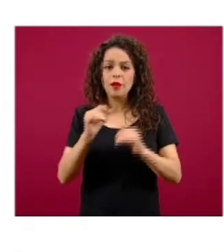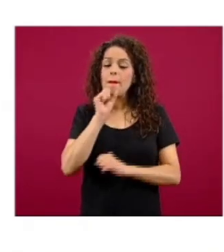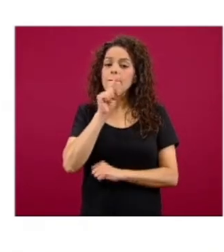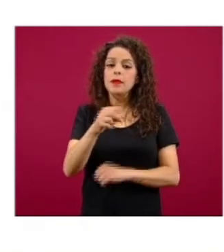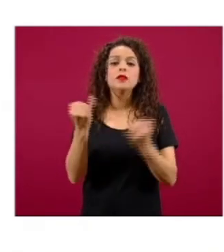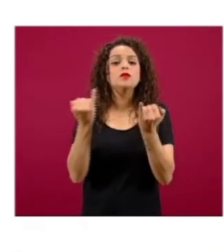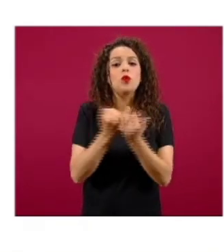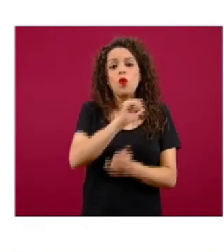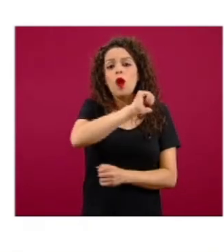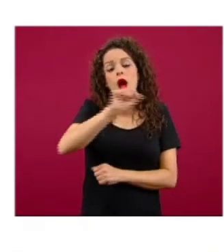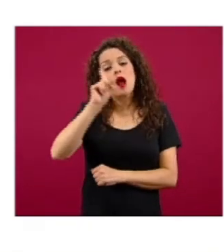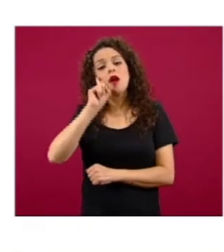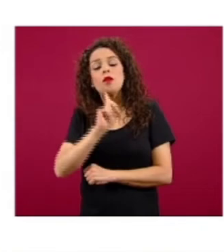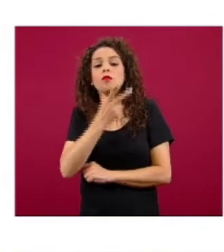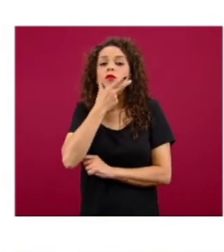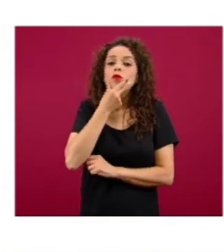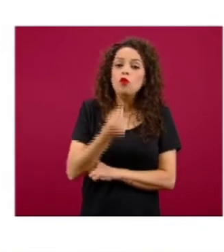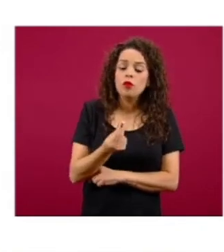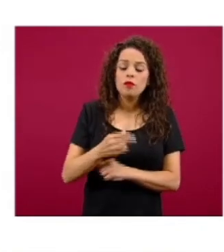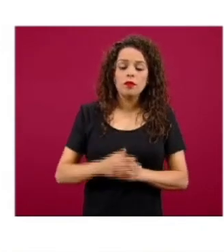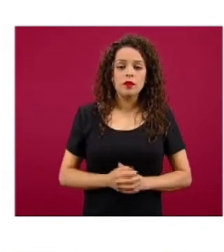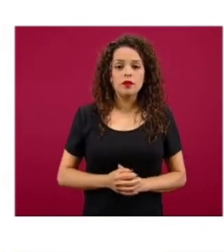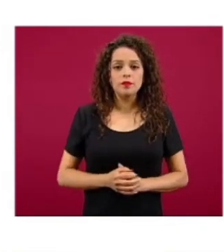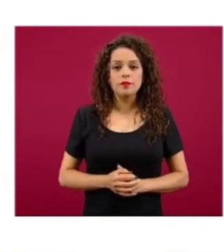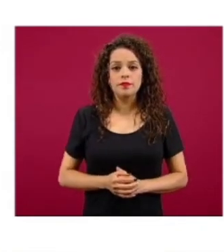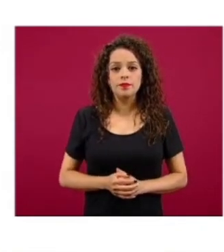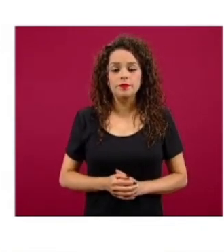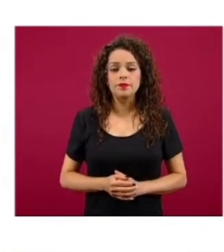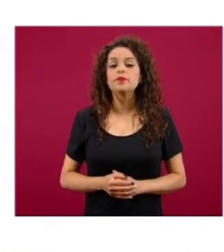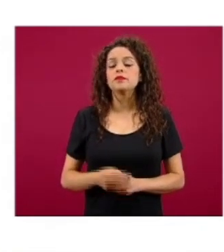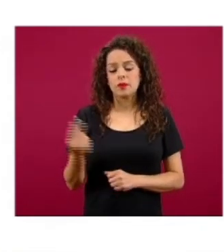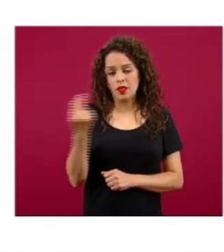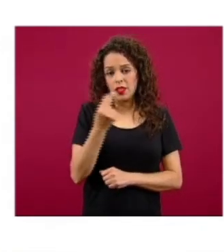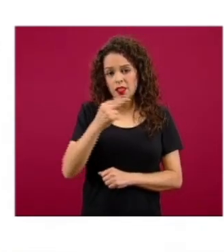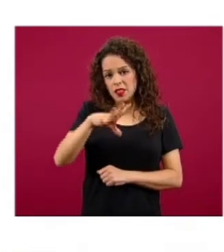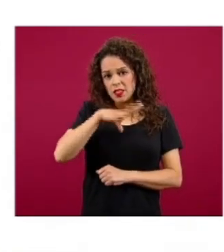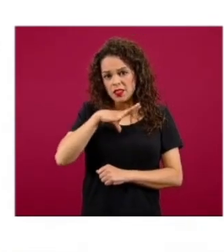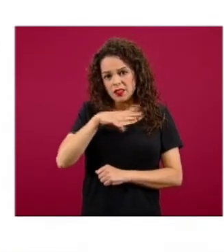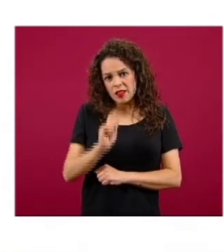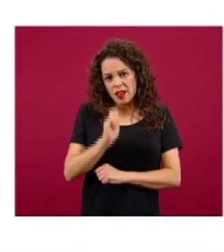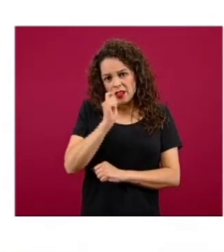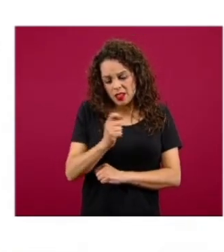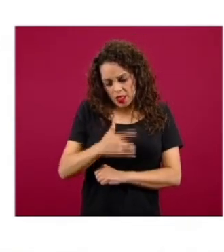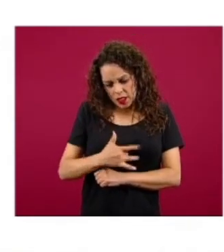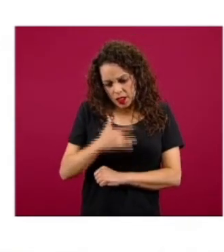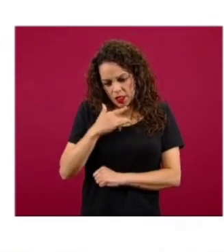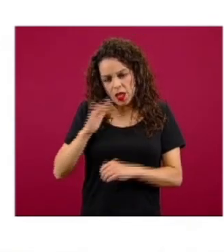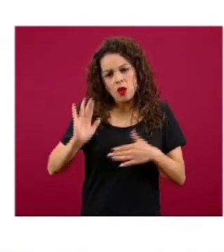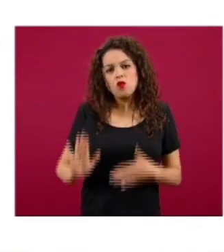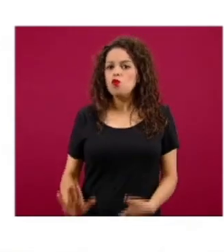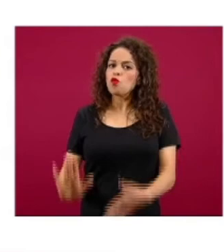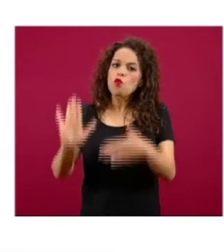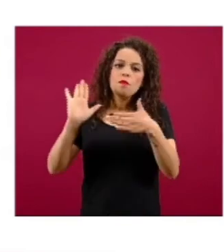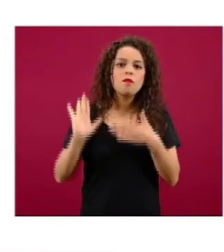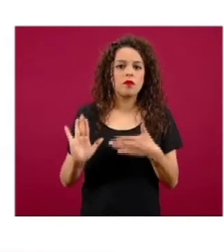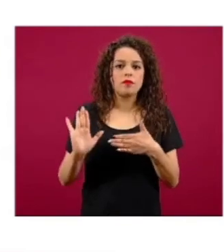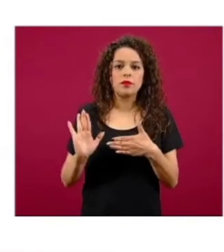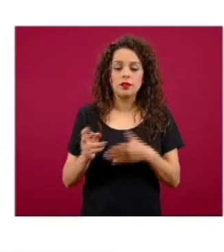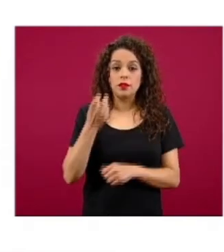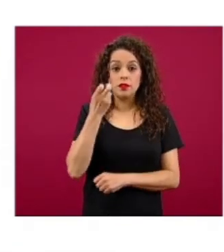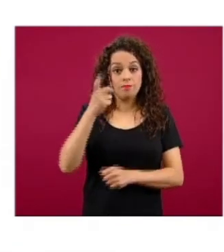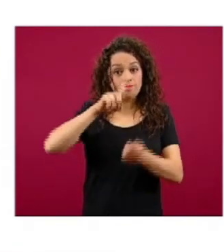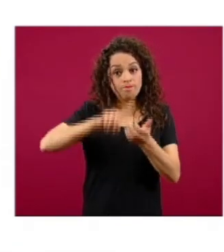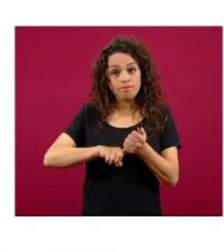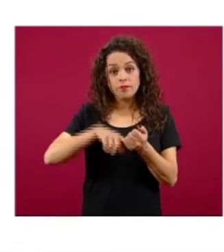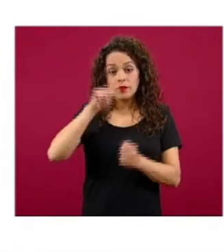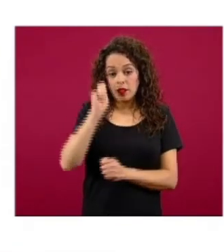y hombres. Tengamos un compromiso de todas las dependencias de la Administración